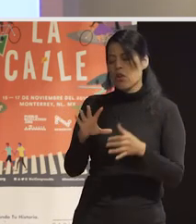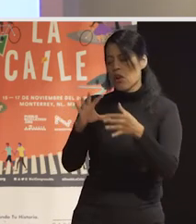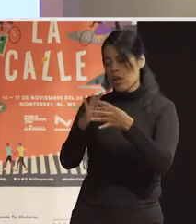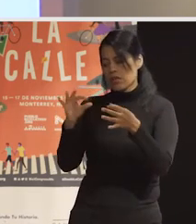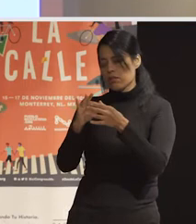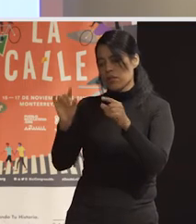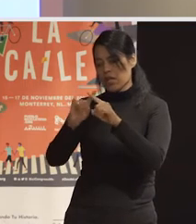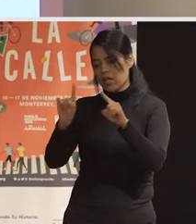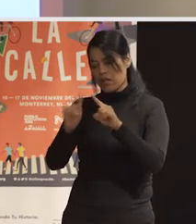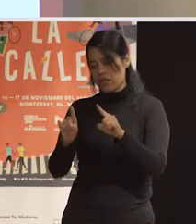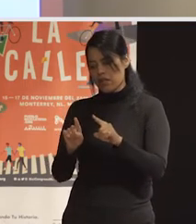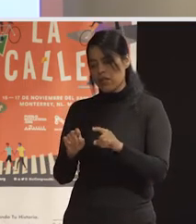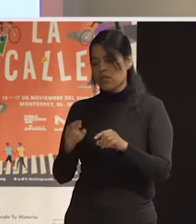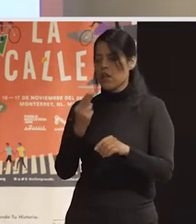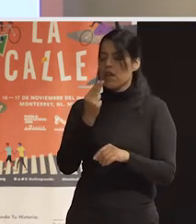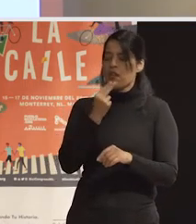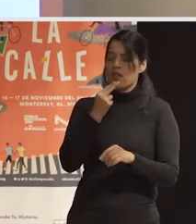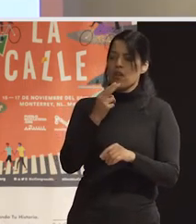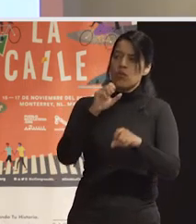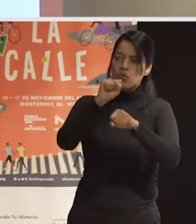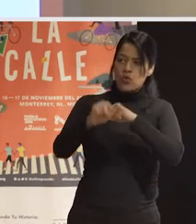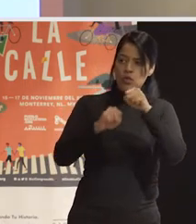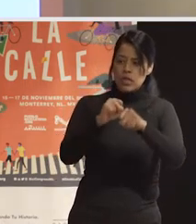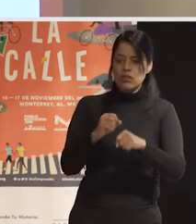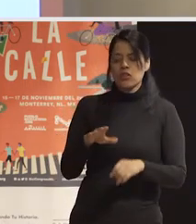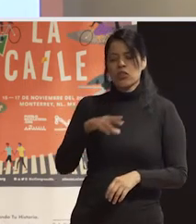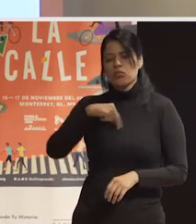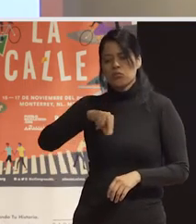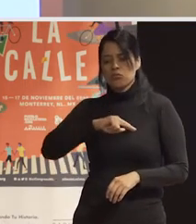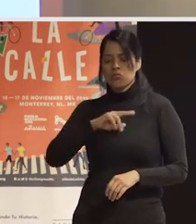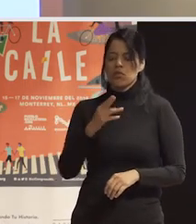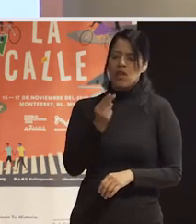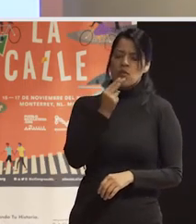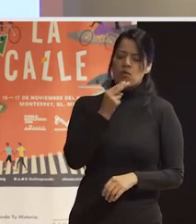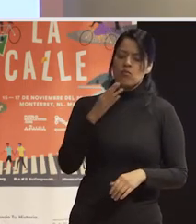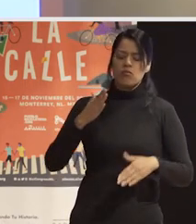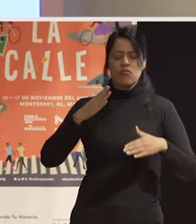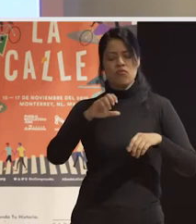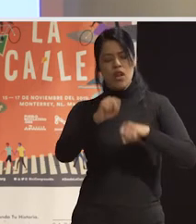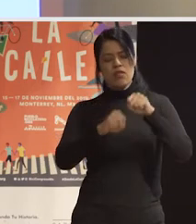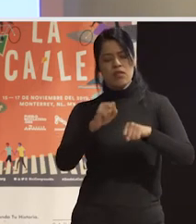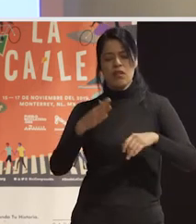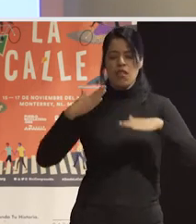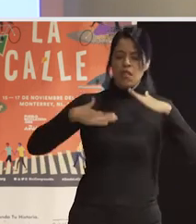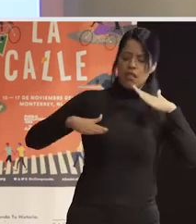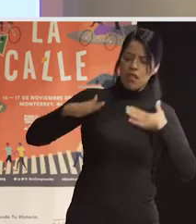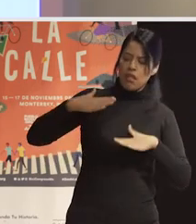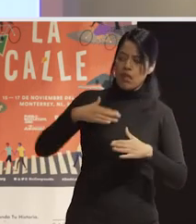del uso de la bici en muchos casos la usamos como recreación como para hacer ejercicio